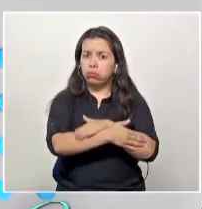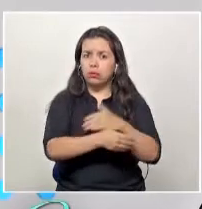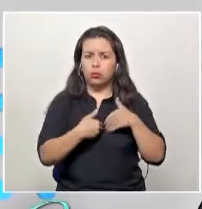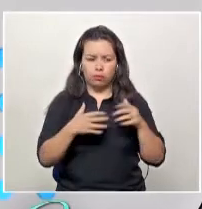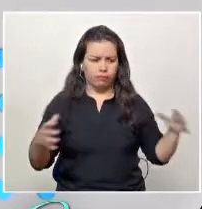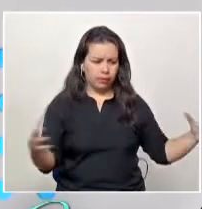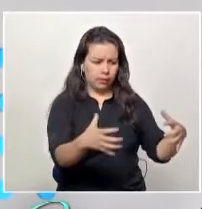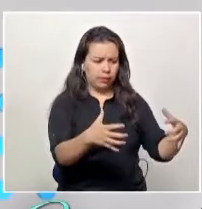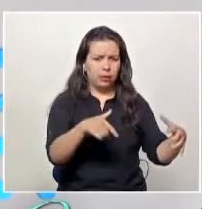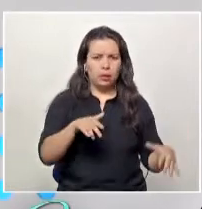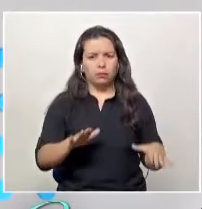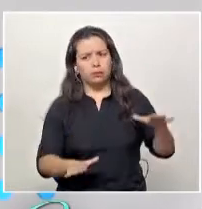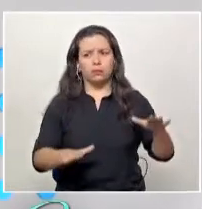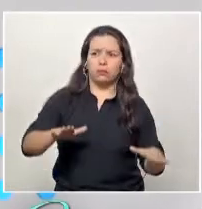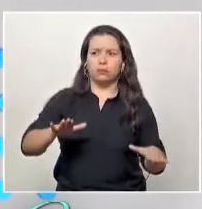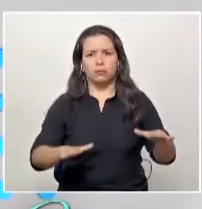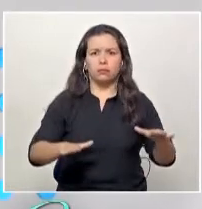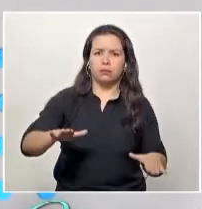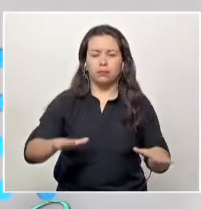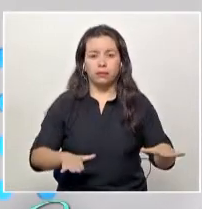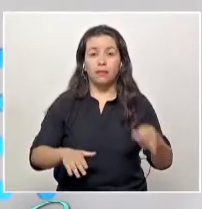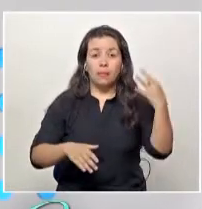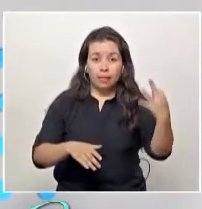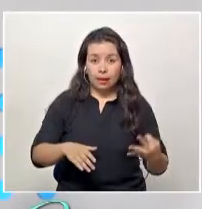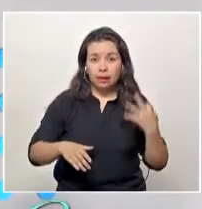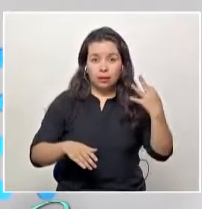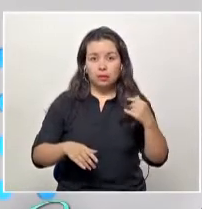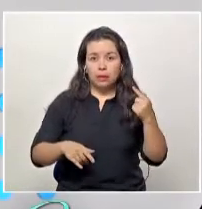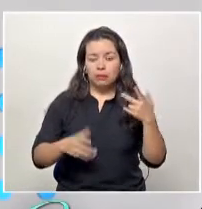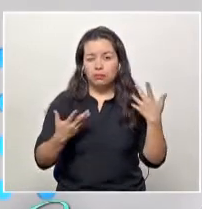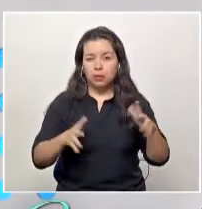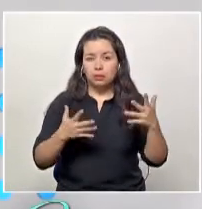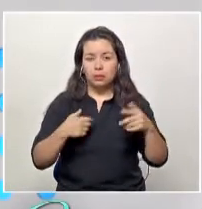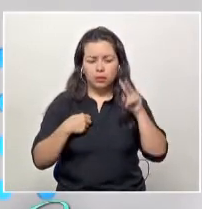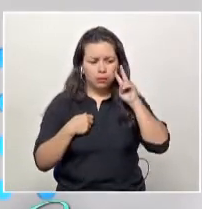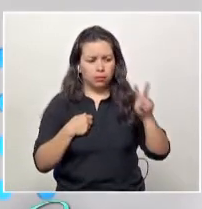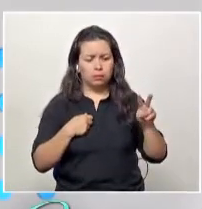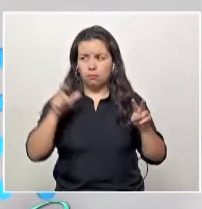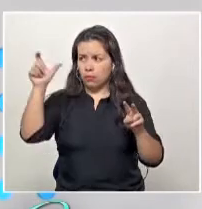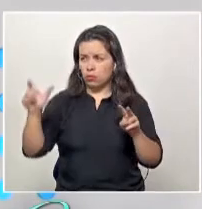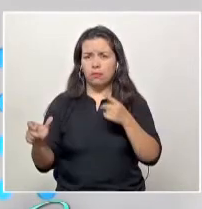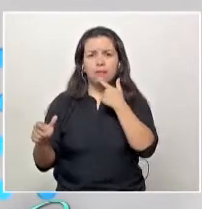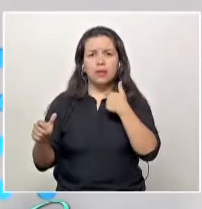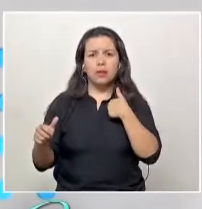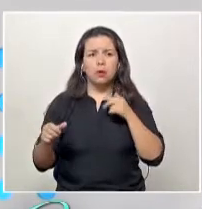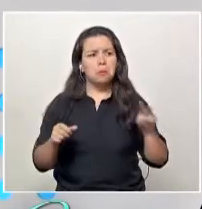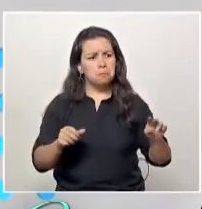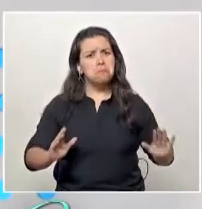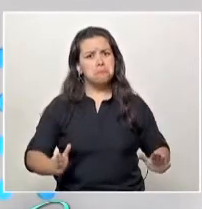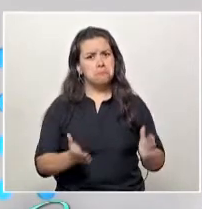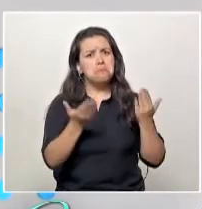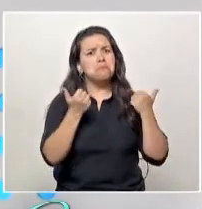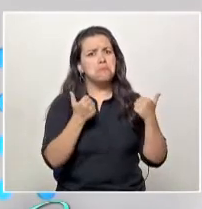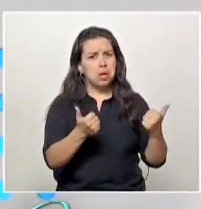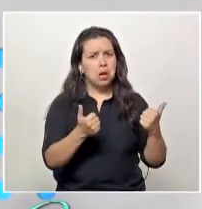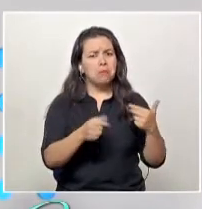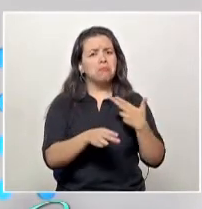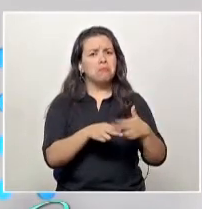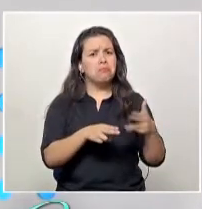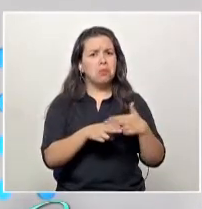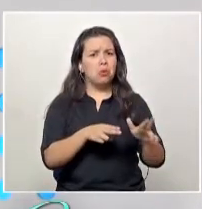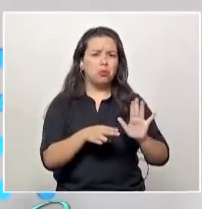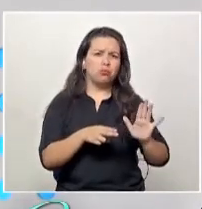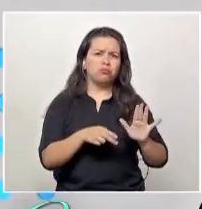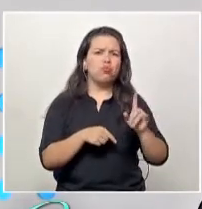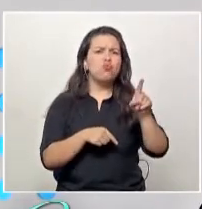puse. Cumpliendo los 3 años y medio de edad, el ortopedista me dijo que iba bien, que solo le faltaba